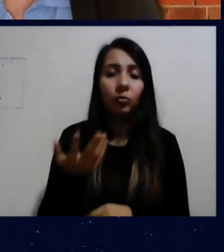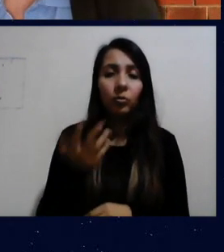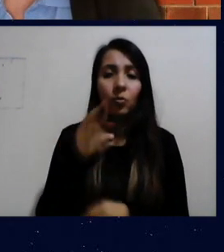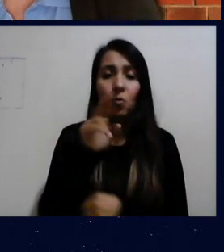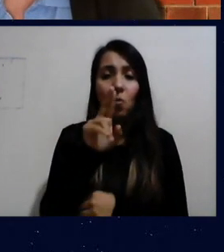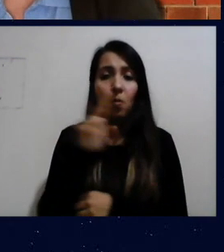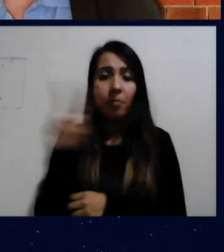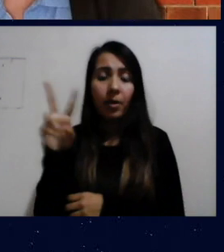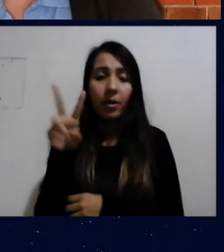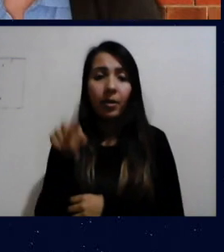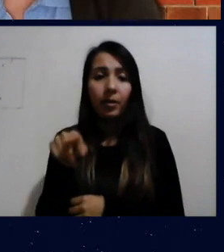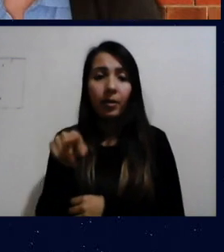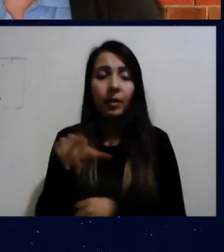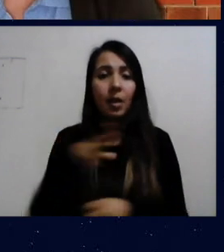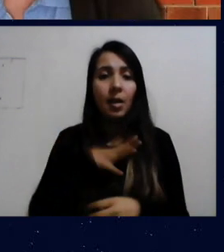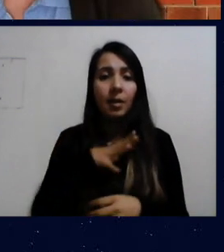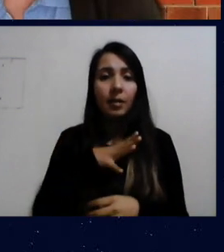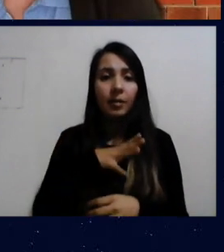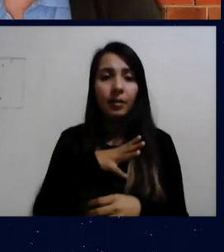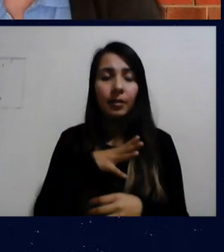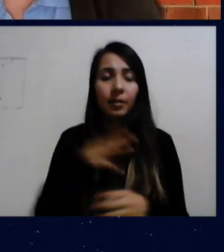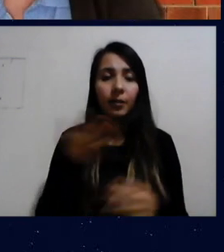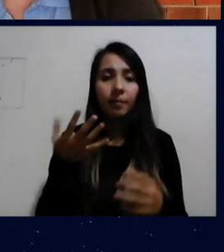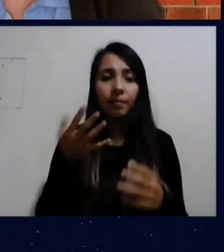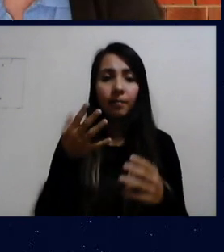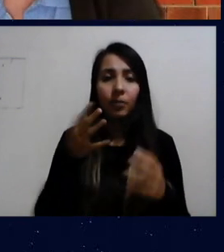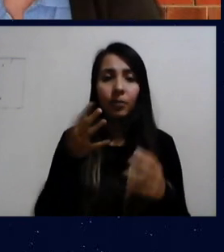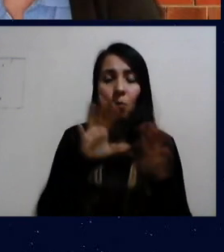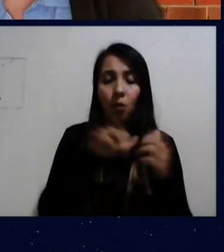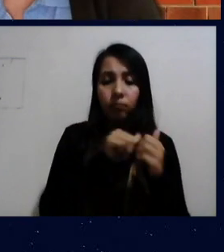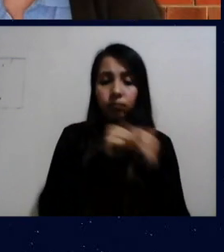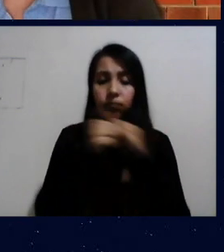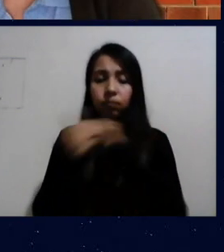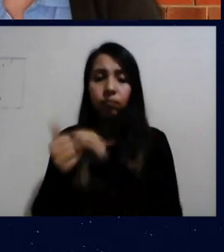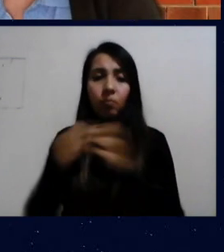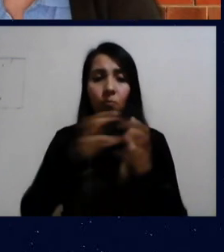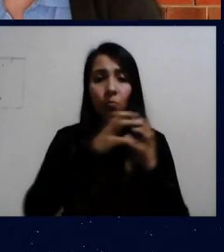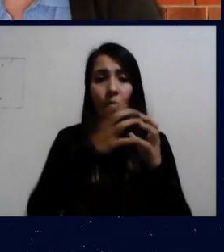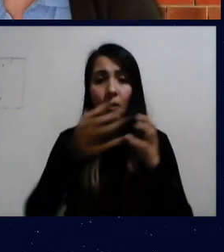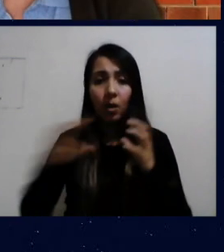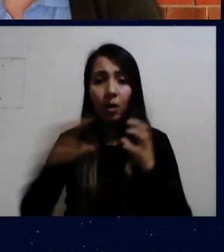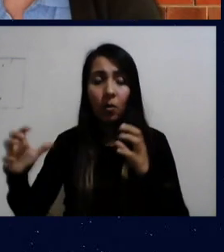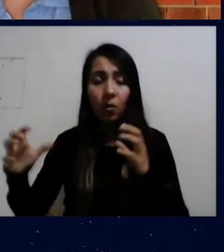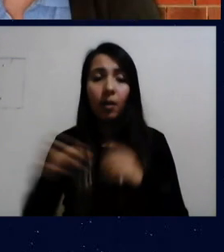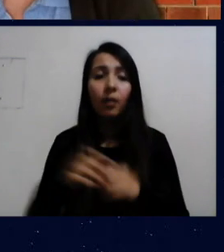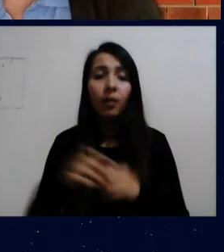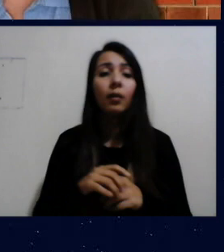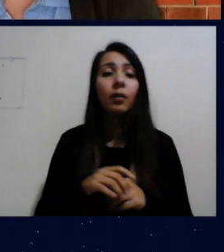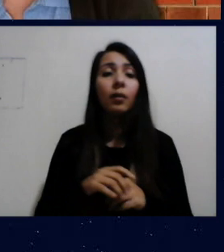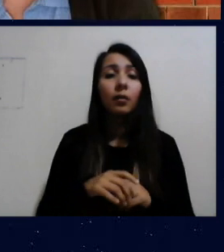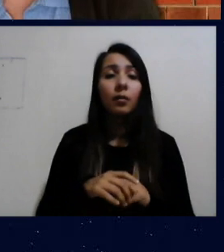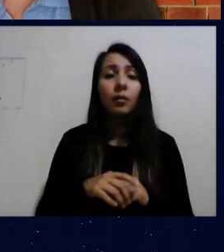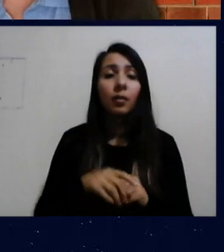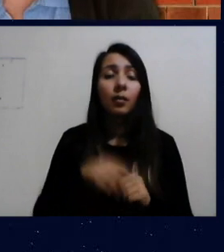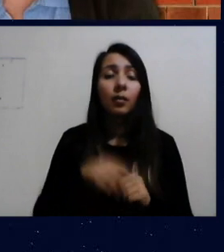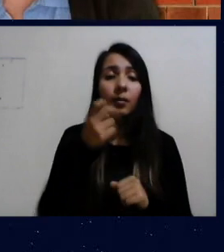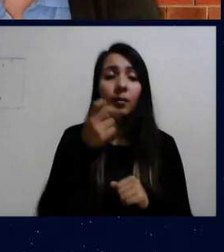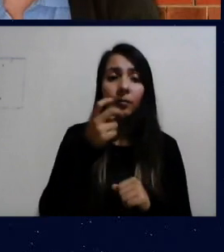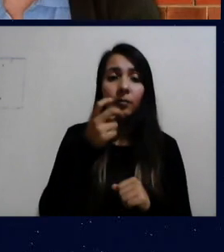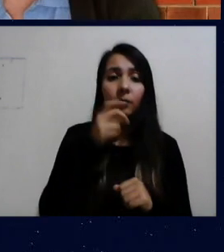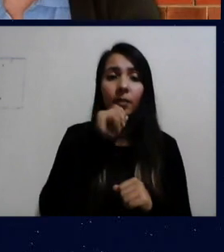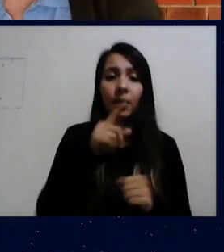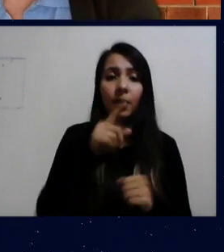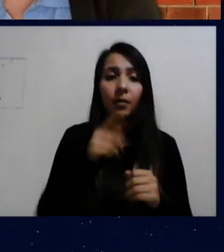moléculas. Y en radiofrecuencias vosotros estáis cogiendo las rotacionales de las moléculas. ¿Vale?